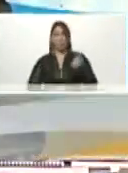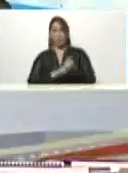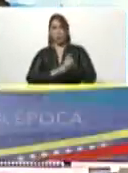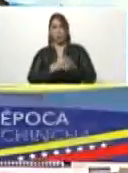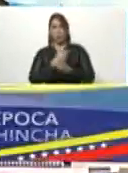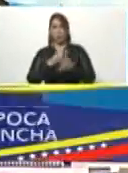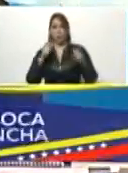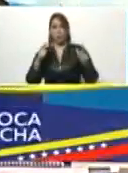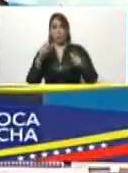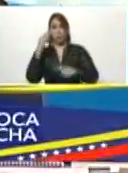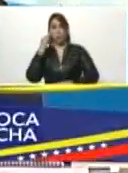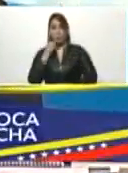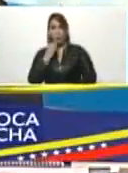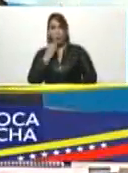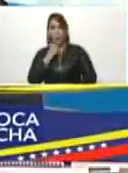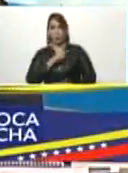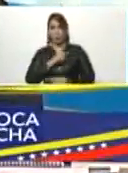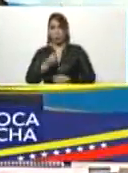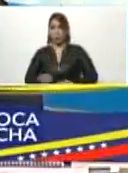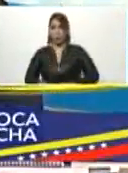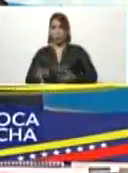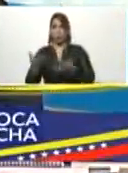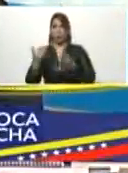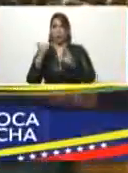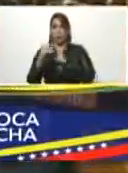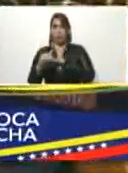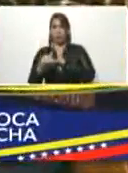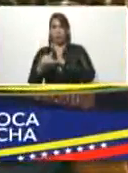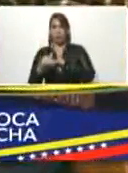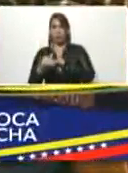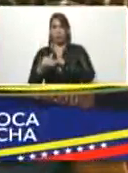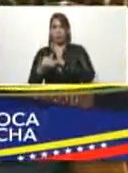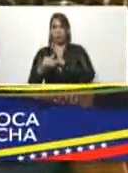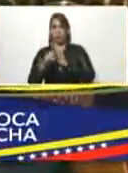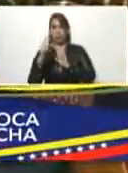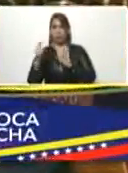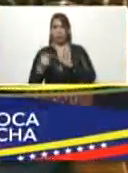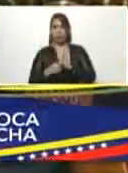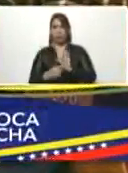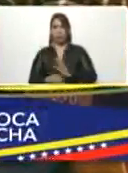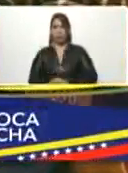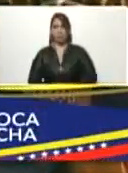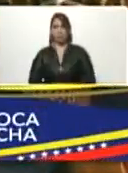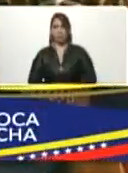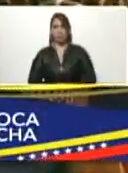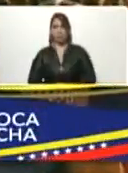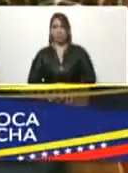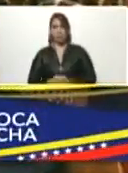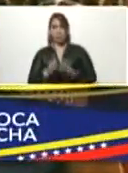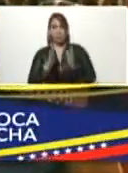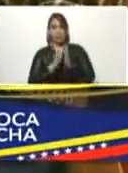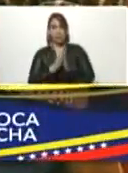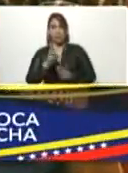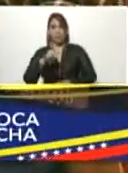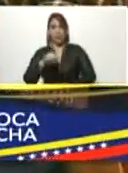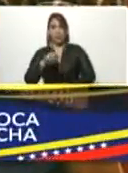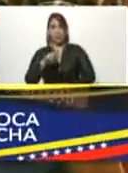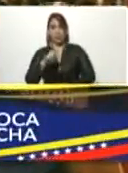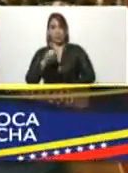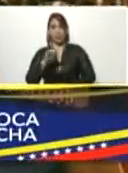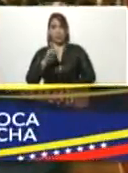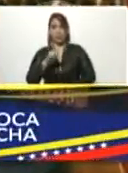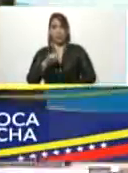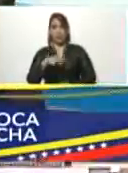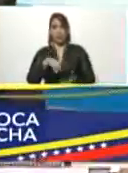Bolívar y manda una carta al general San Martín. San Martín ya enfrentaba problemas graves en